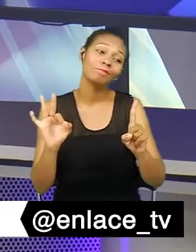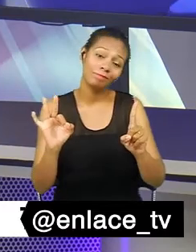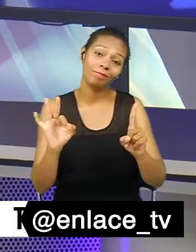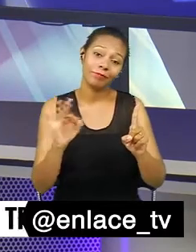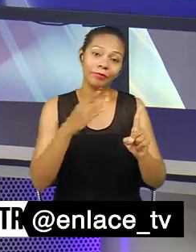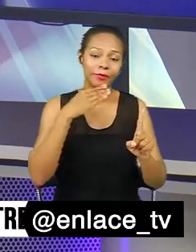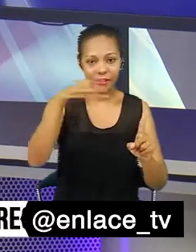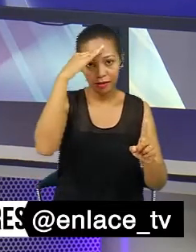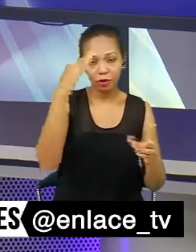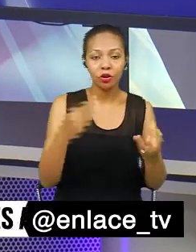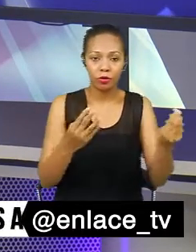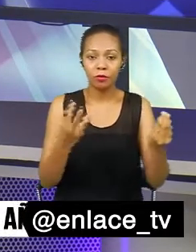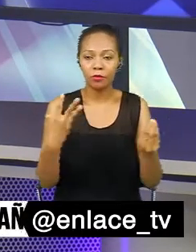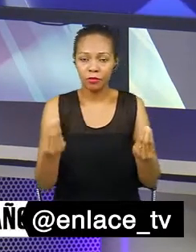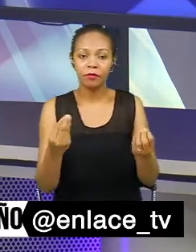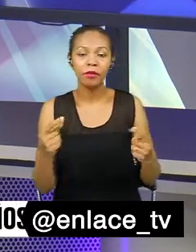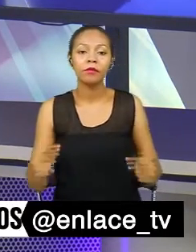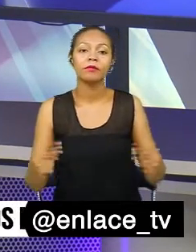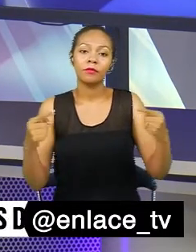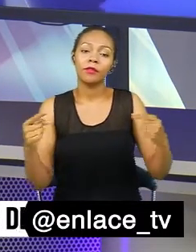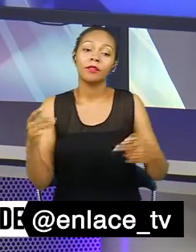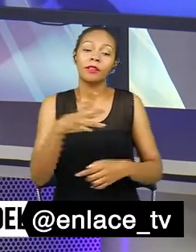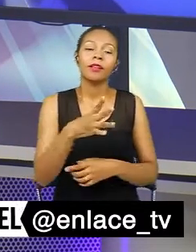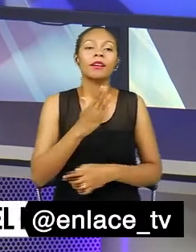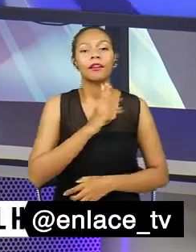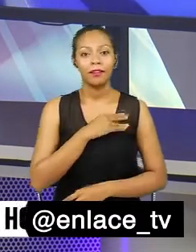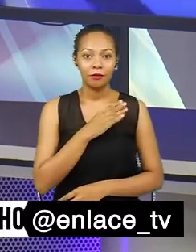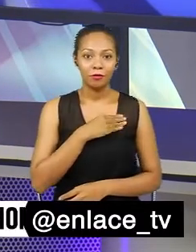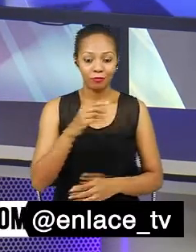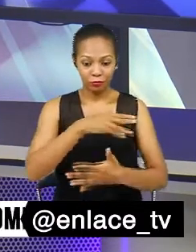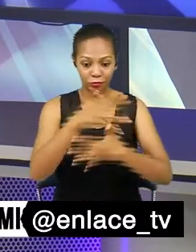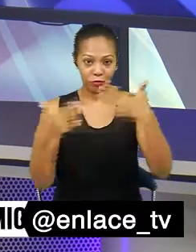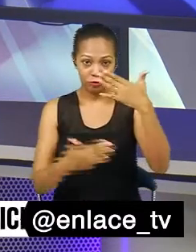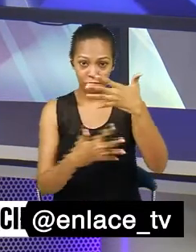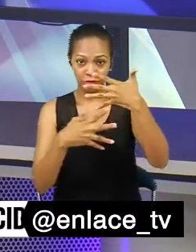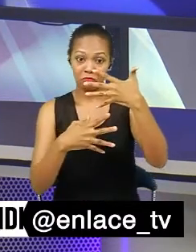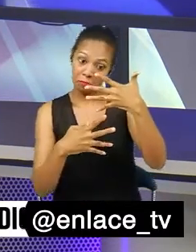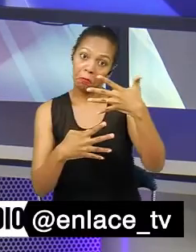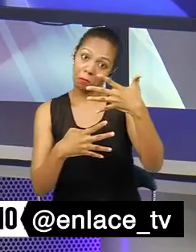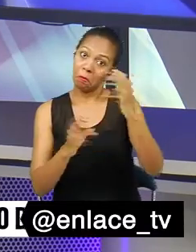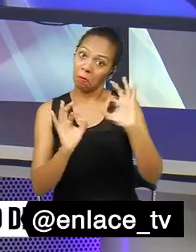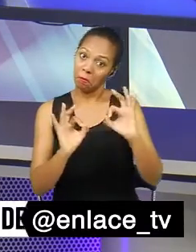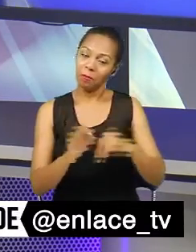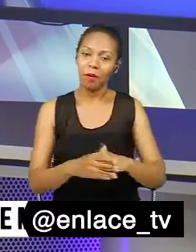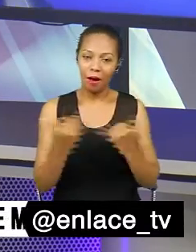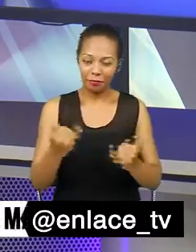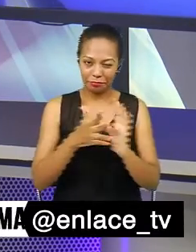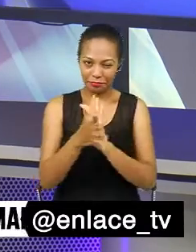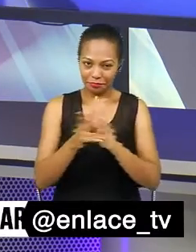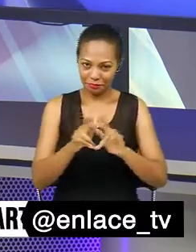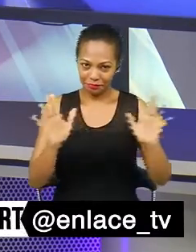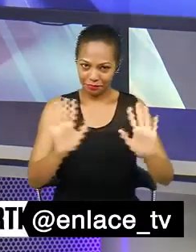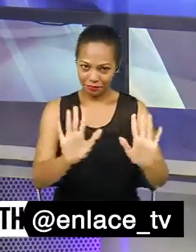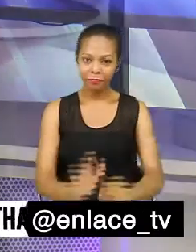Independiente Medellín. Esto nos deja en una posición favorable en el torneo del fútbol profesional colombiano. Ya regresamos con más Enlace